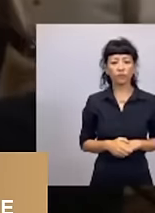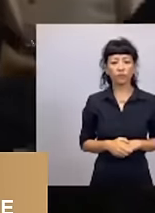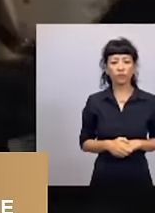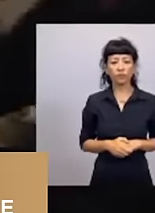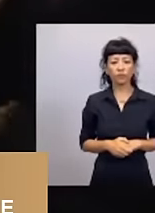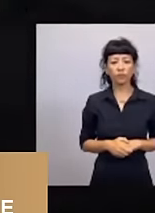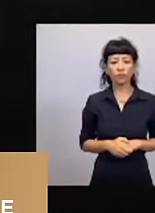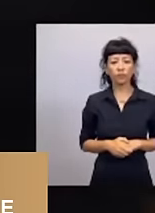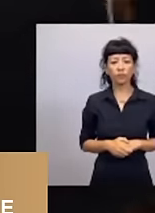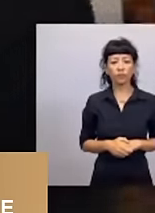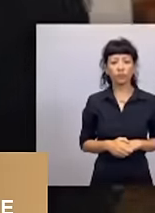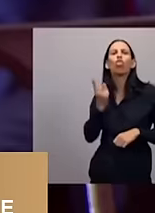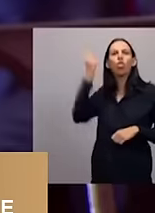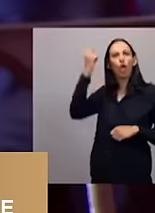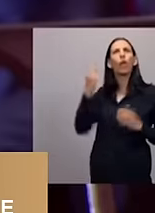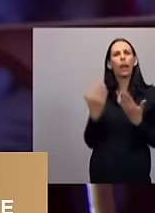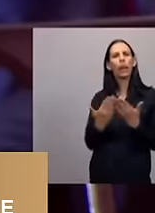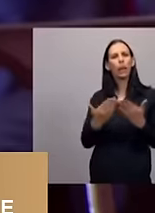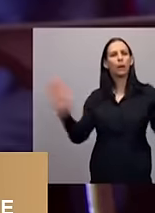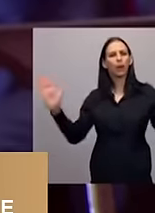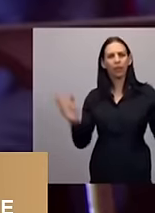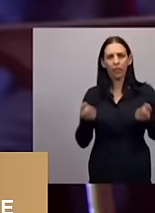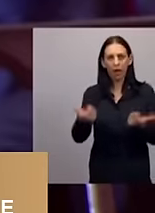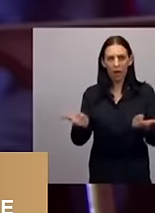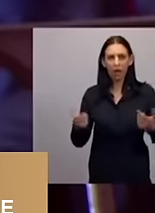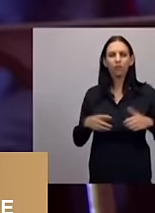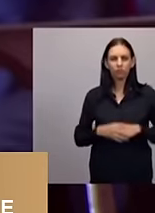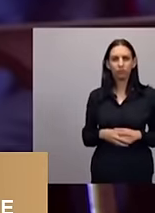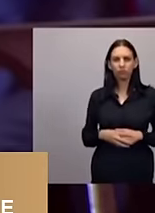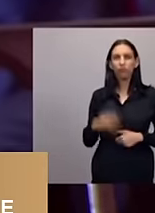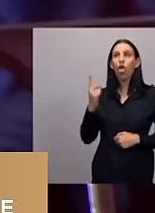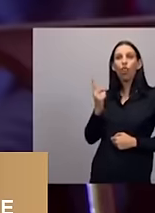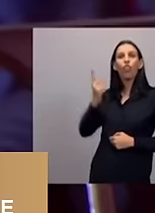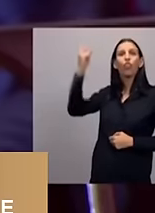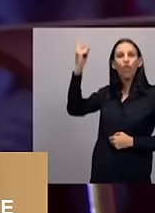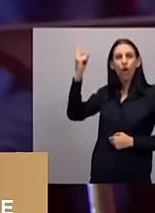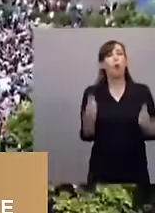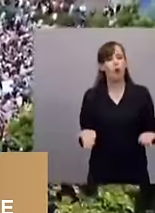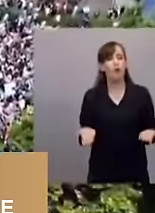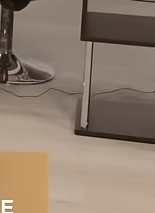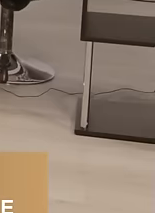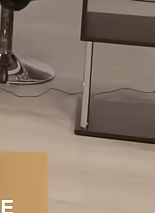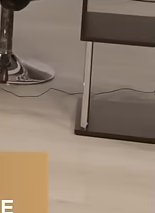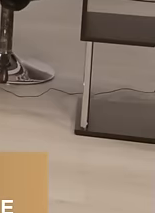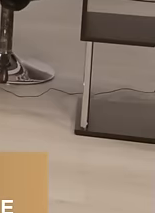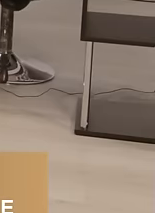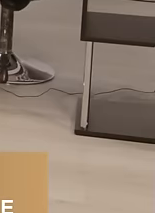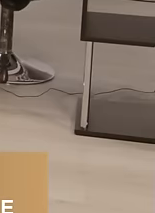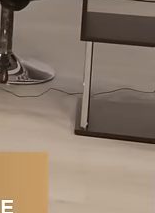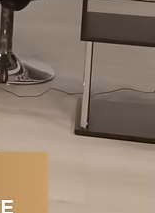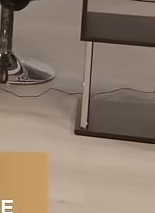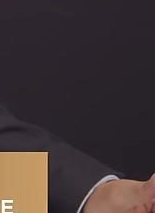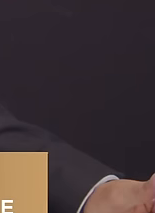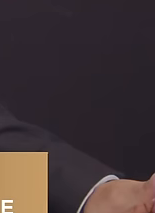que la Comunidad de Madrid otorgue un premio internacional y pida permiso para otorgarlo, pues no. De todas formas, Ana, llama la atención que